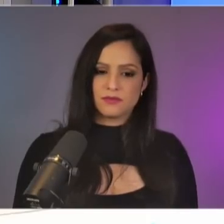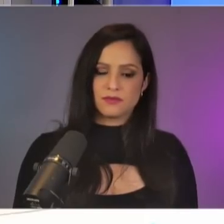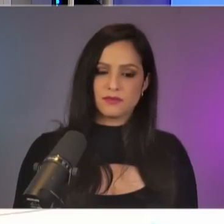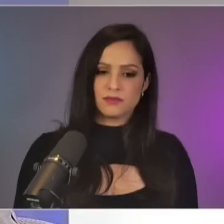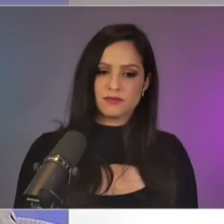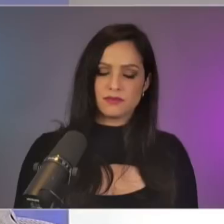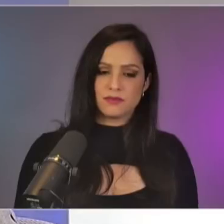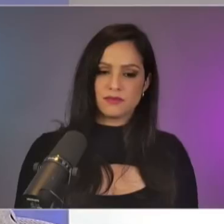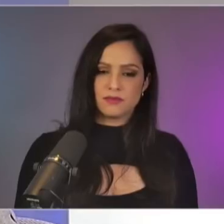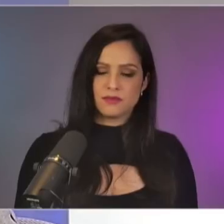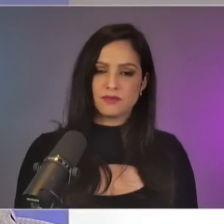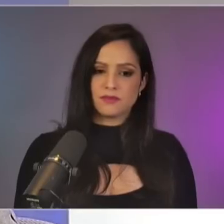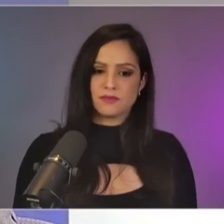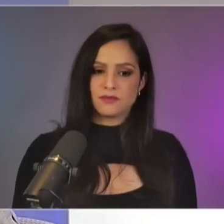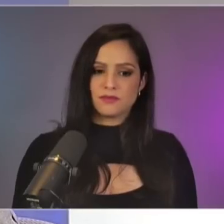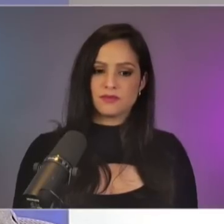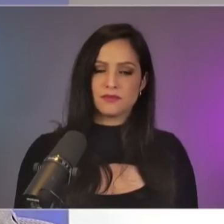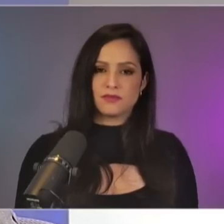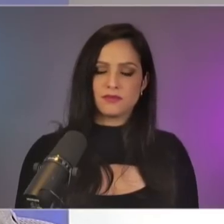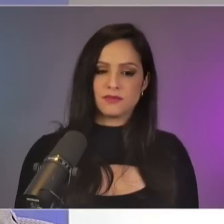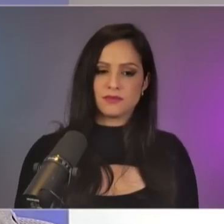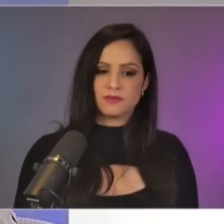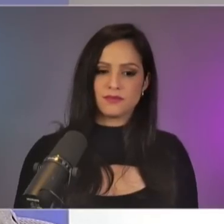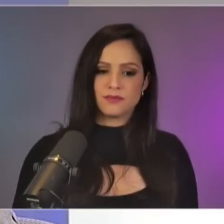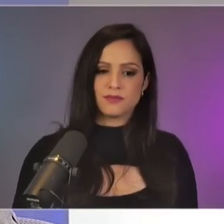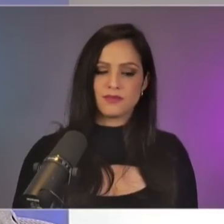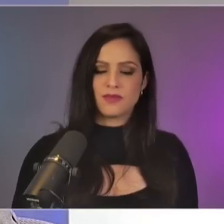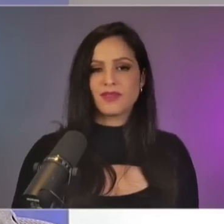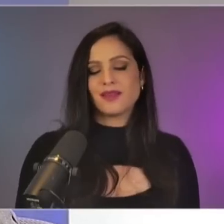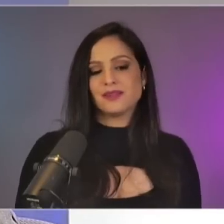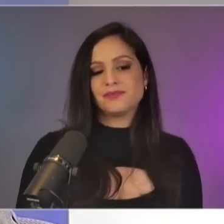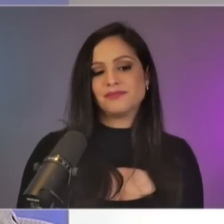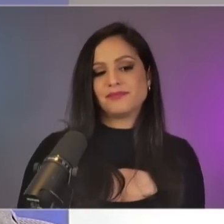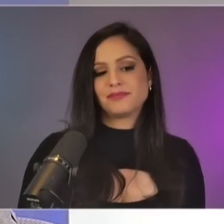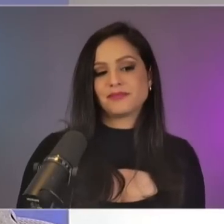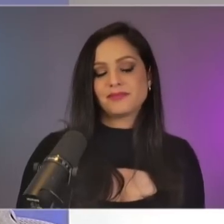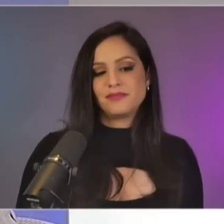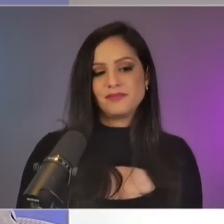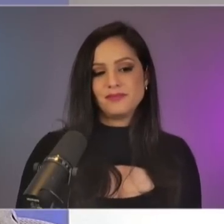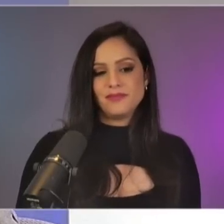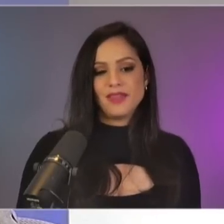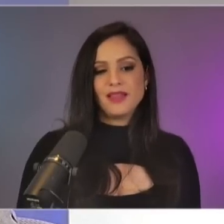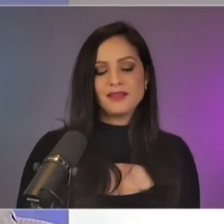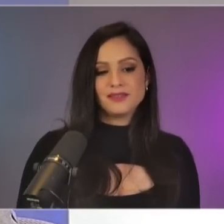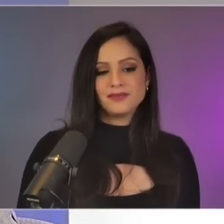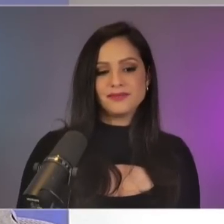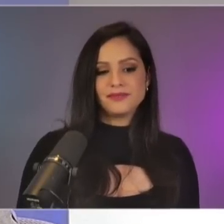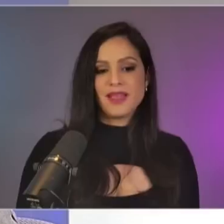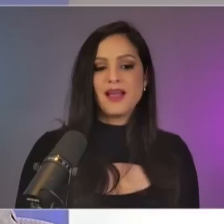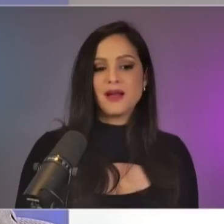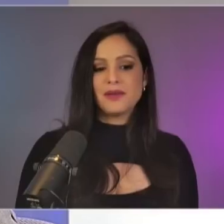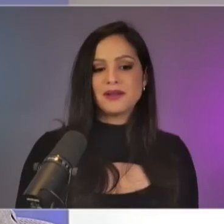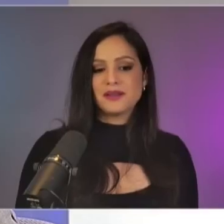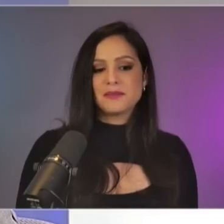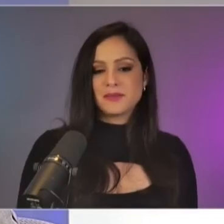entrenado para hacer algo entiendo que no debe hacer lo de los odontólogo son sus dientes y todo lo que es claro exactamente